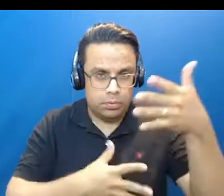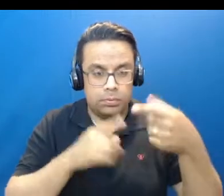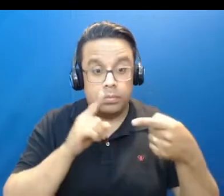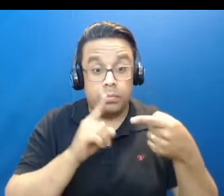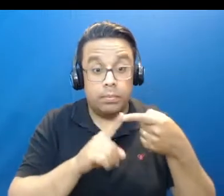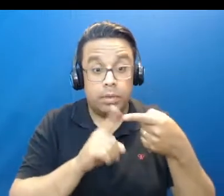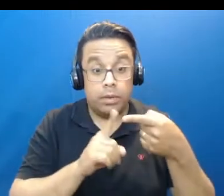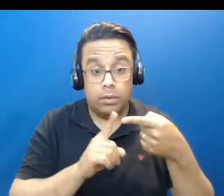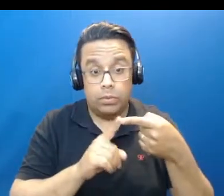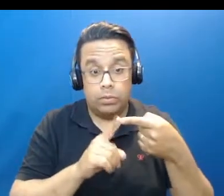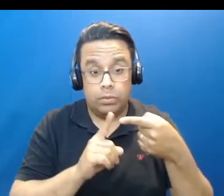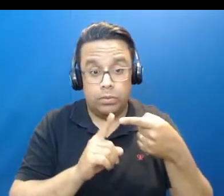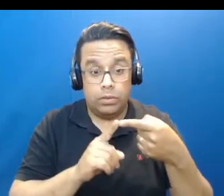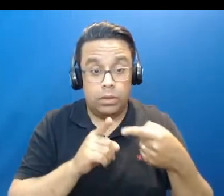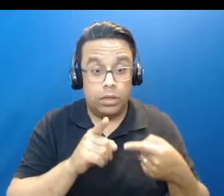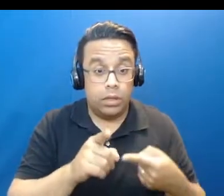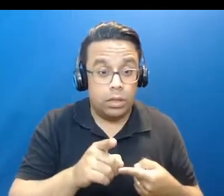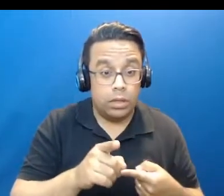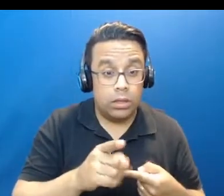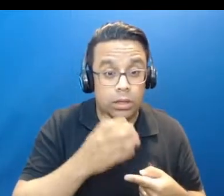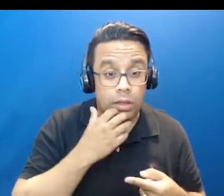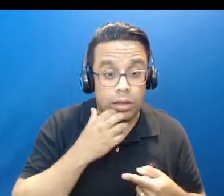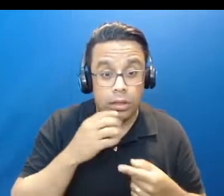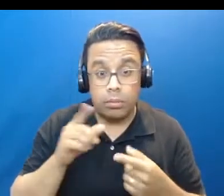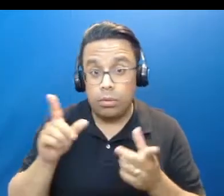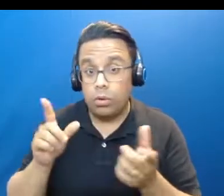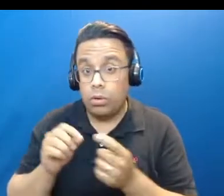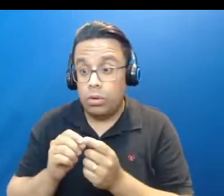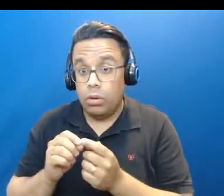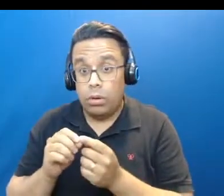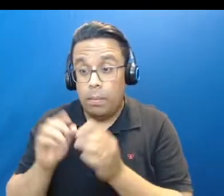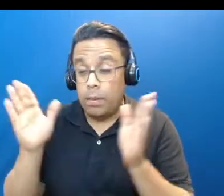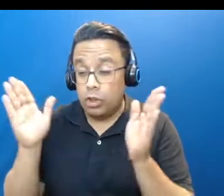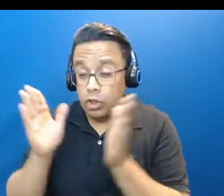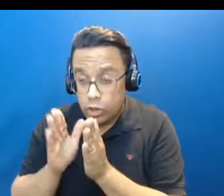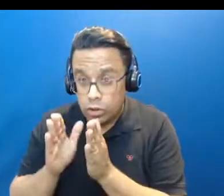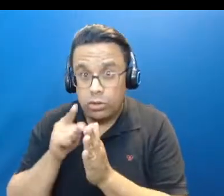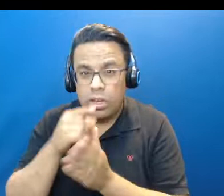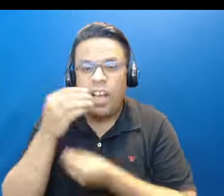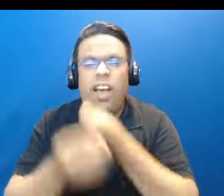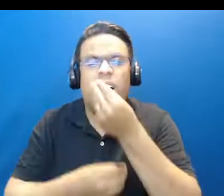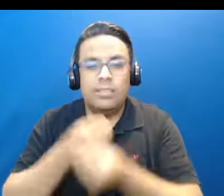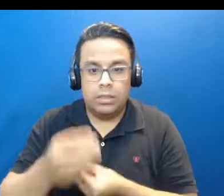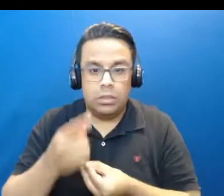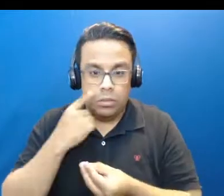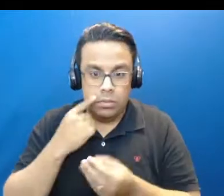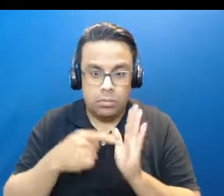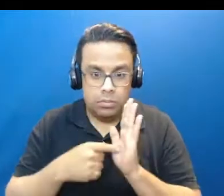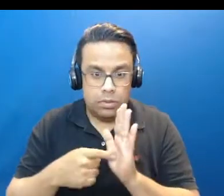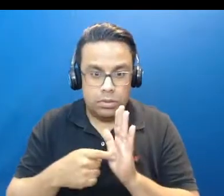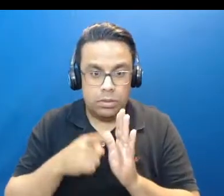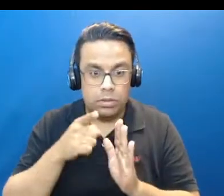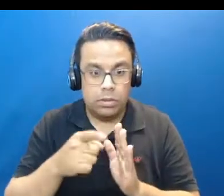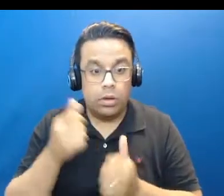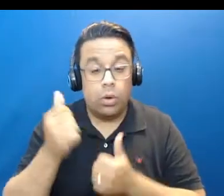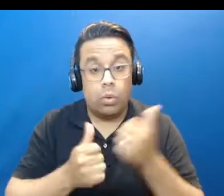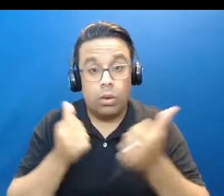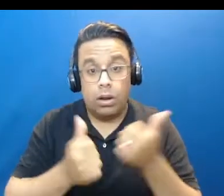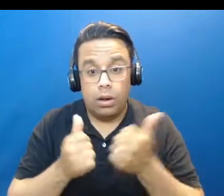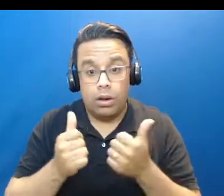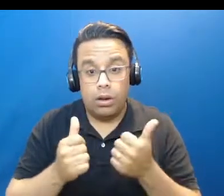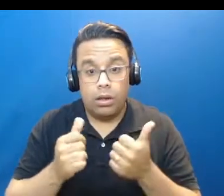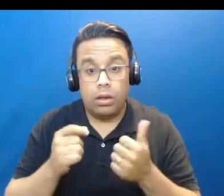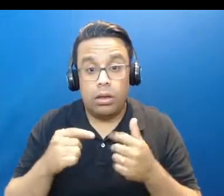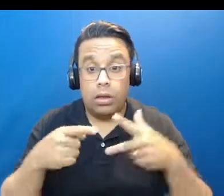si que si cuando encuentra espacios pequeños, ¿qué debe hacer? Entonces me da algunas opciones, me dice que si le da prelación a